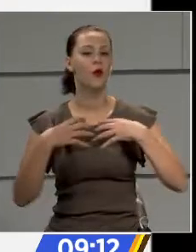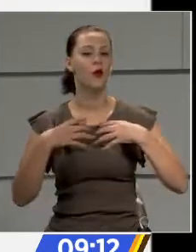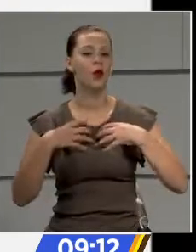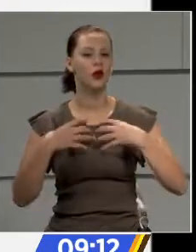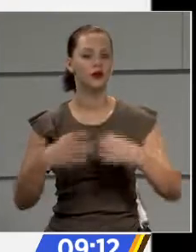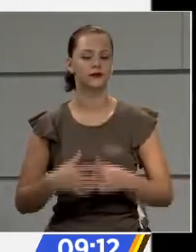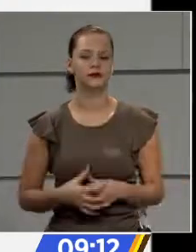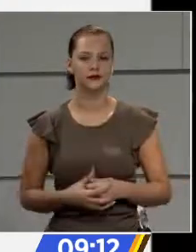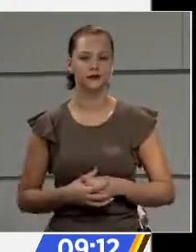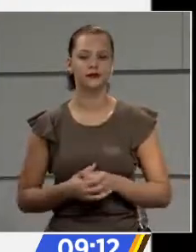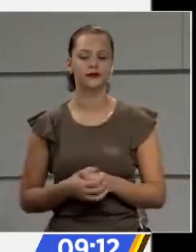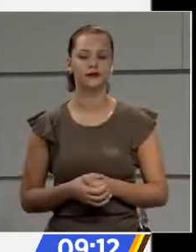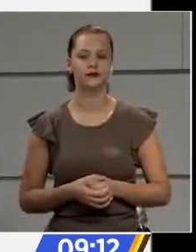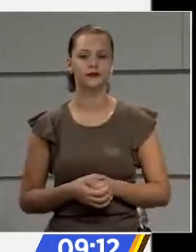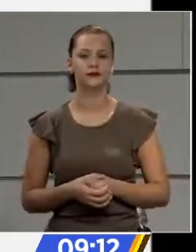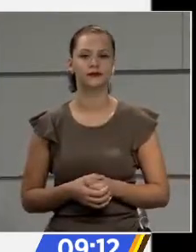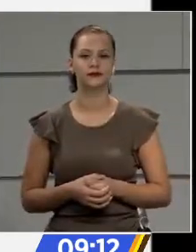Pulmones.